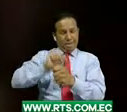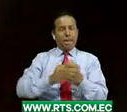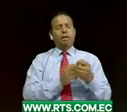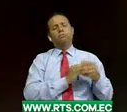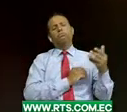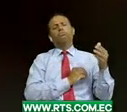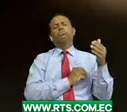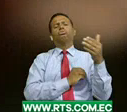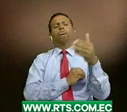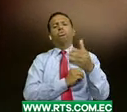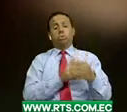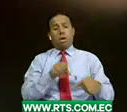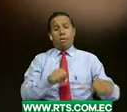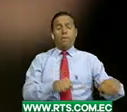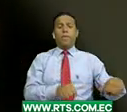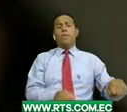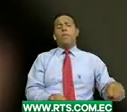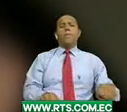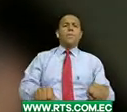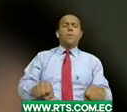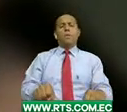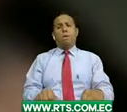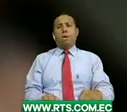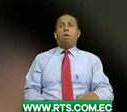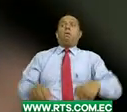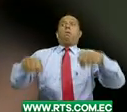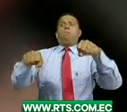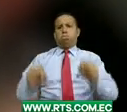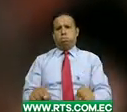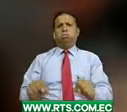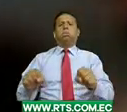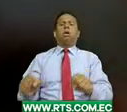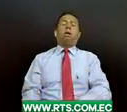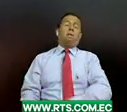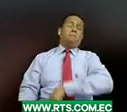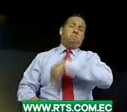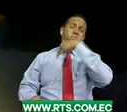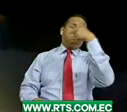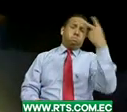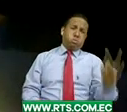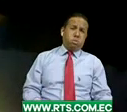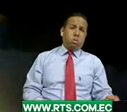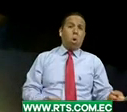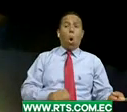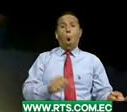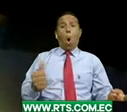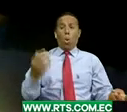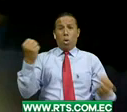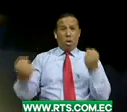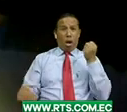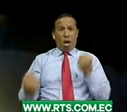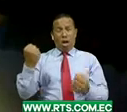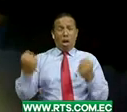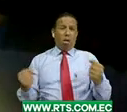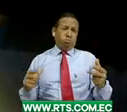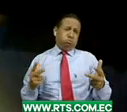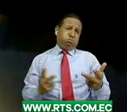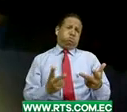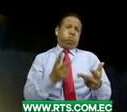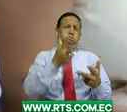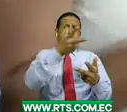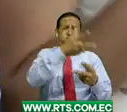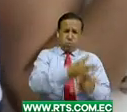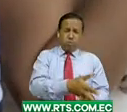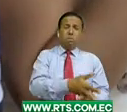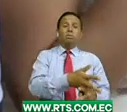aparentemente por una mala maniobra salió proyectada de la motocicleta y terminó siendo arrollada por un camión repartidor de agua. Hay